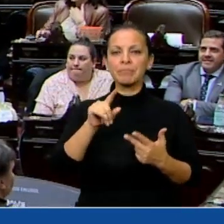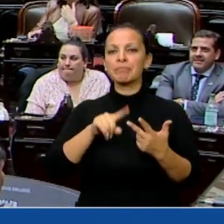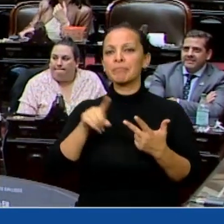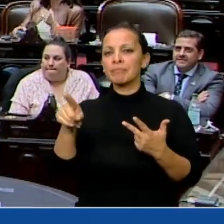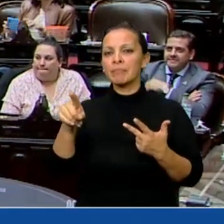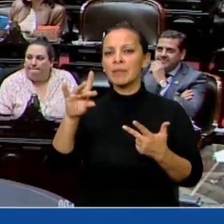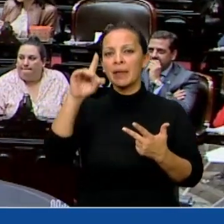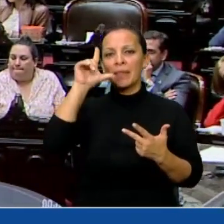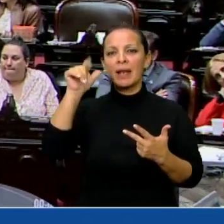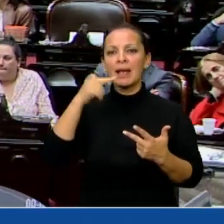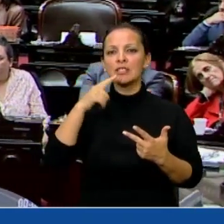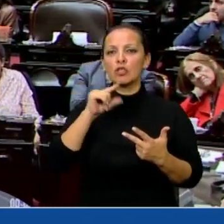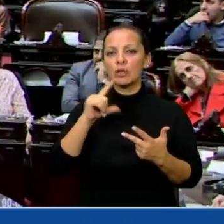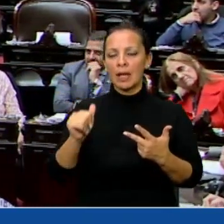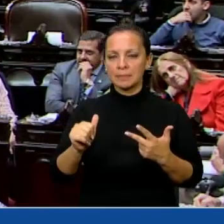diputada de la Sota,